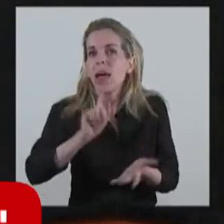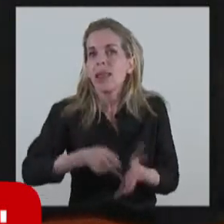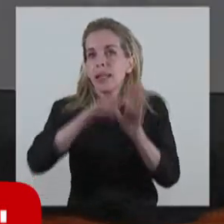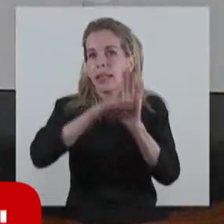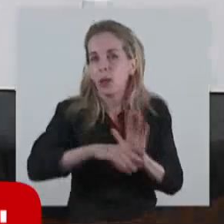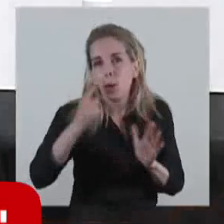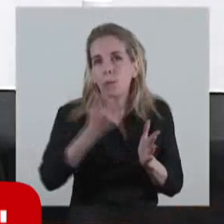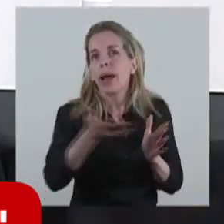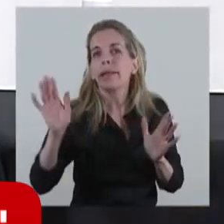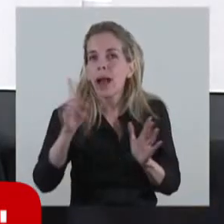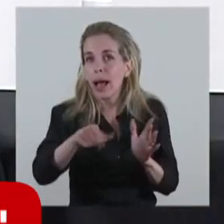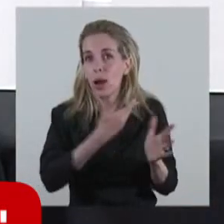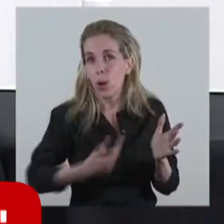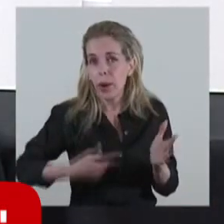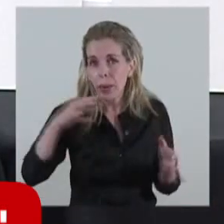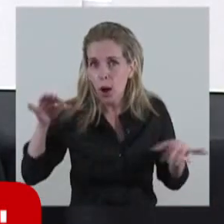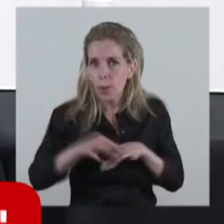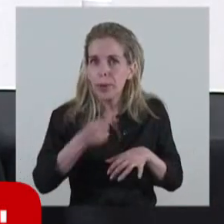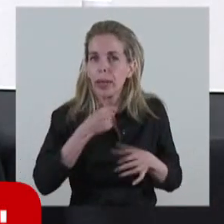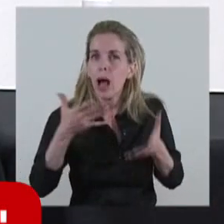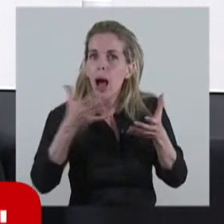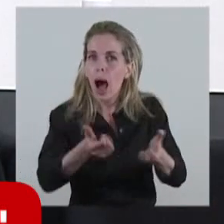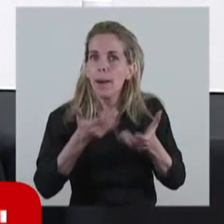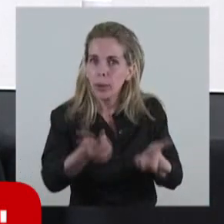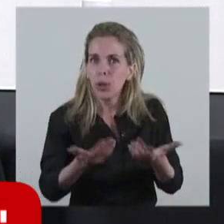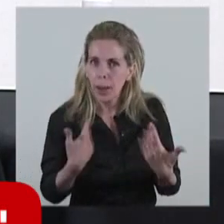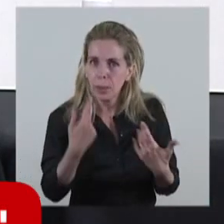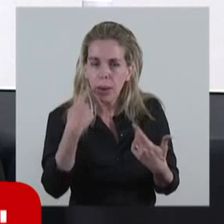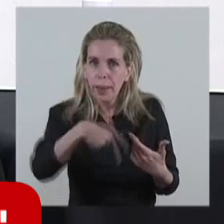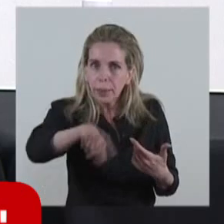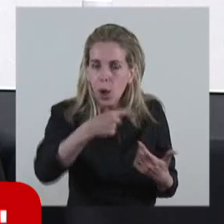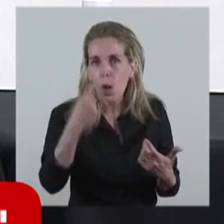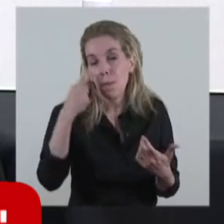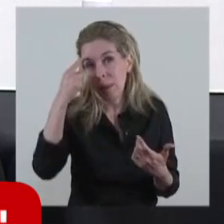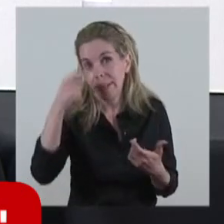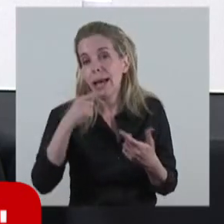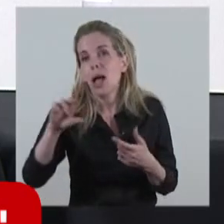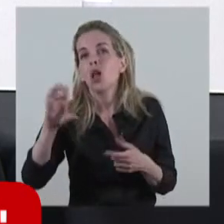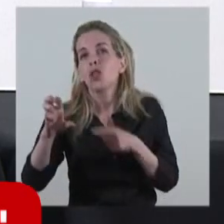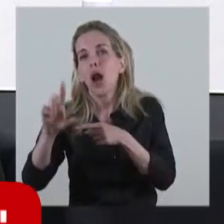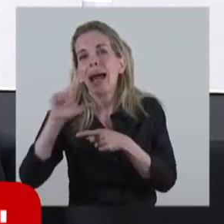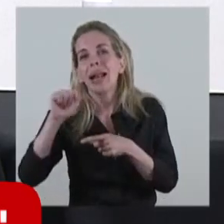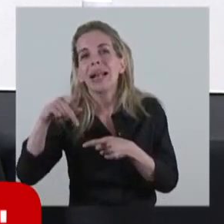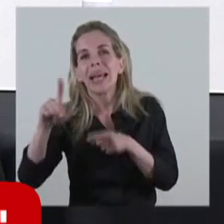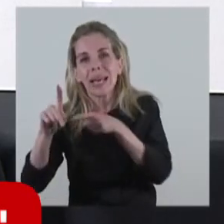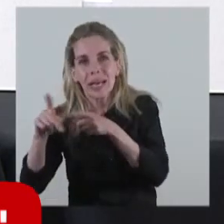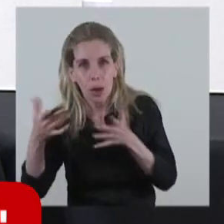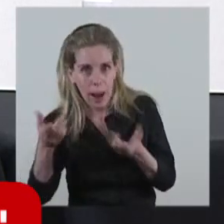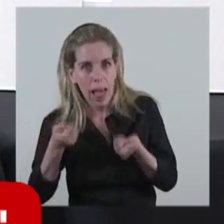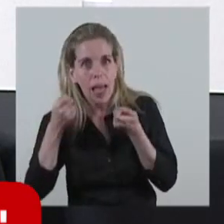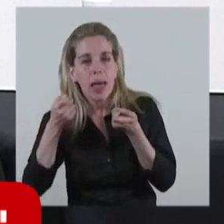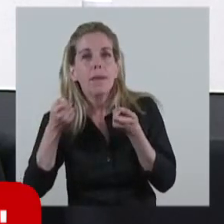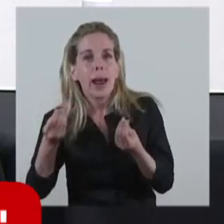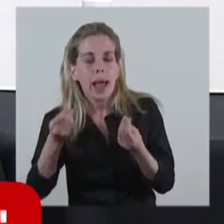mostrando que nosotros estamos comprometidos y que pueden sostenerse en el dólar link para generar